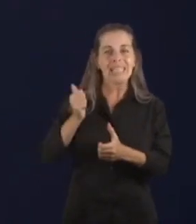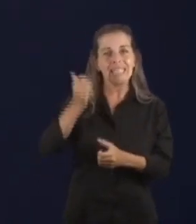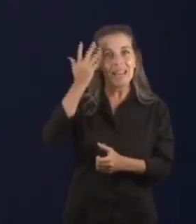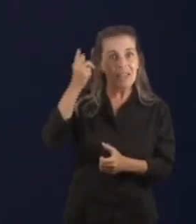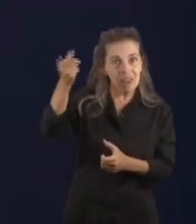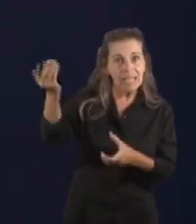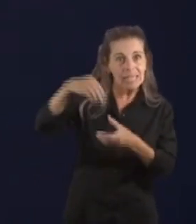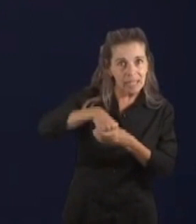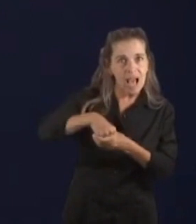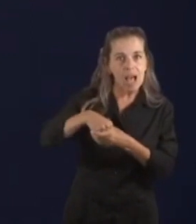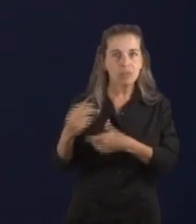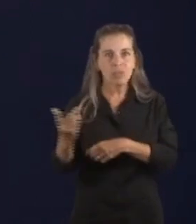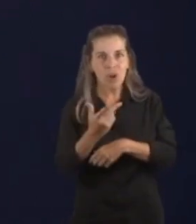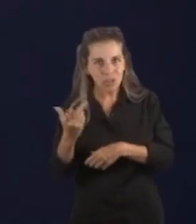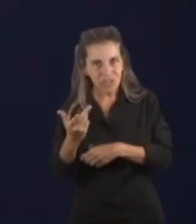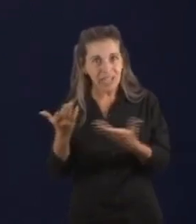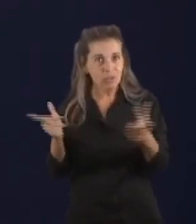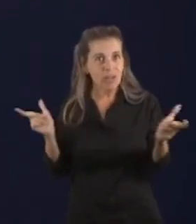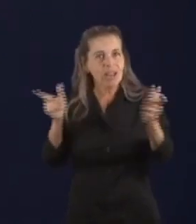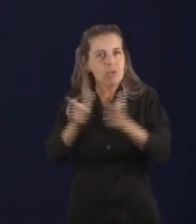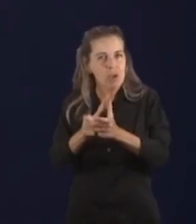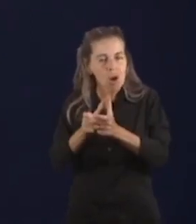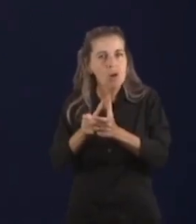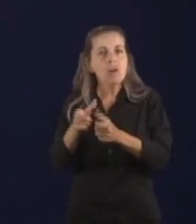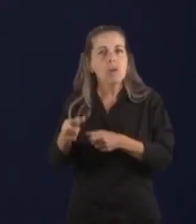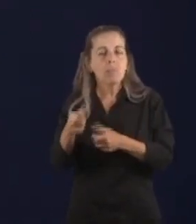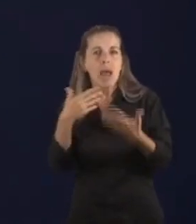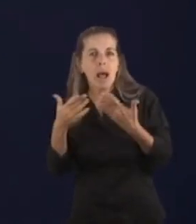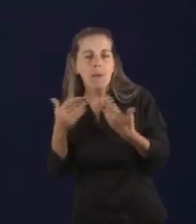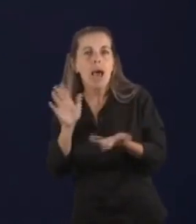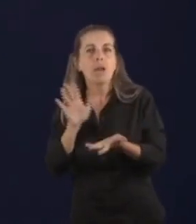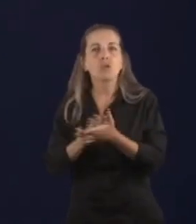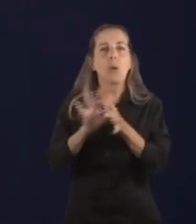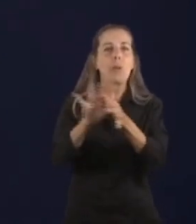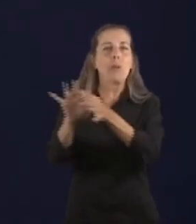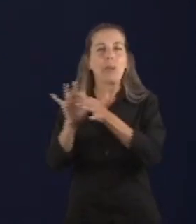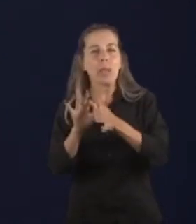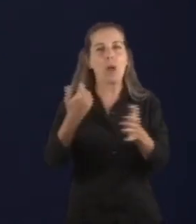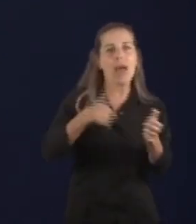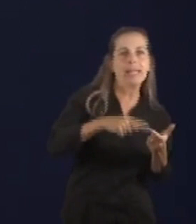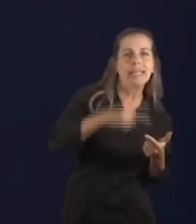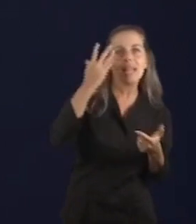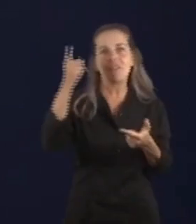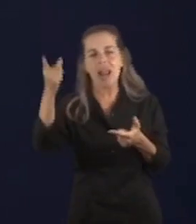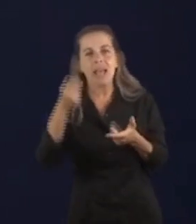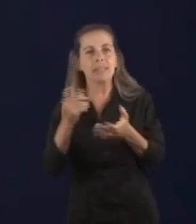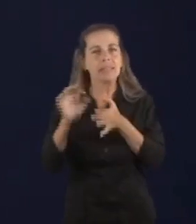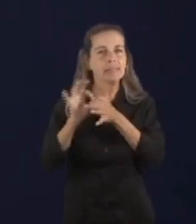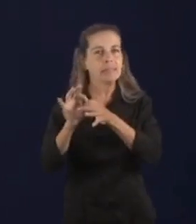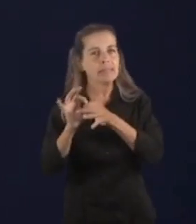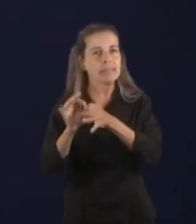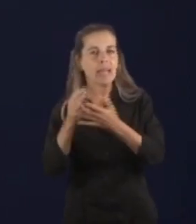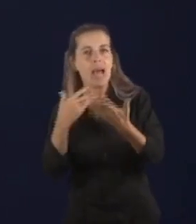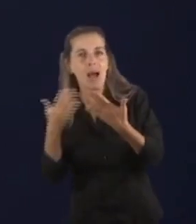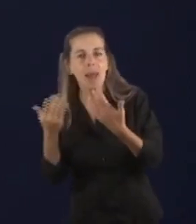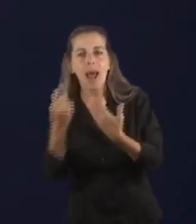Francia por supuesto en línea con reforzar vínculos bilaterales y debatir